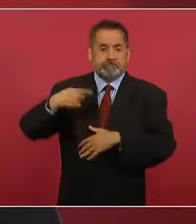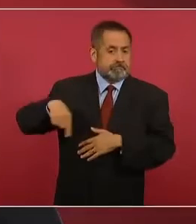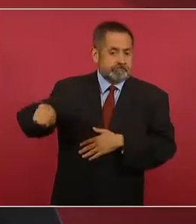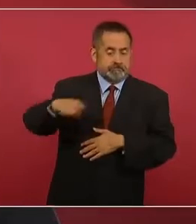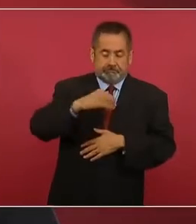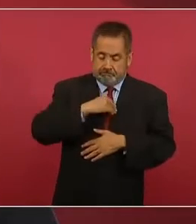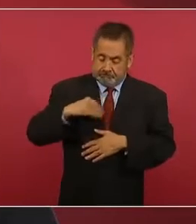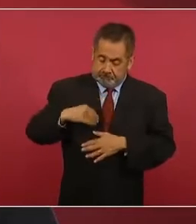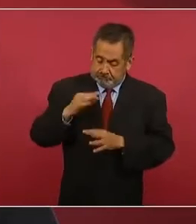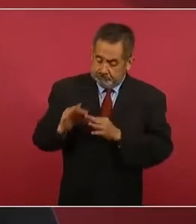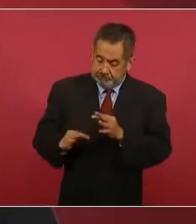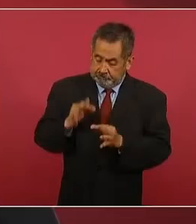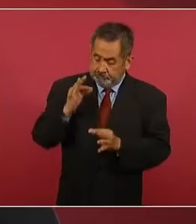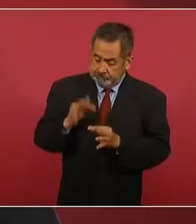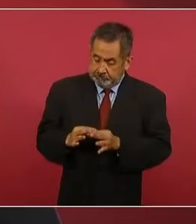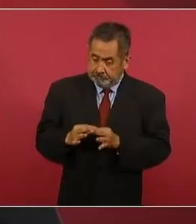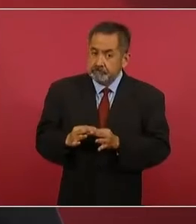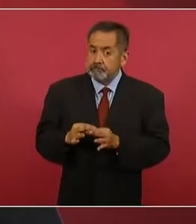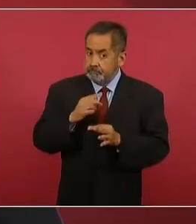responsabilidad, cómo debemos de actuar.